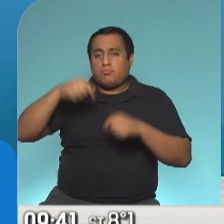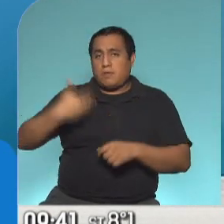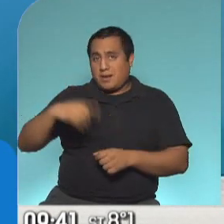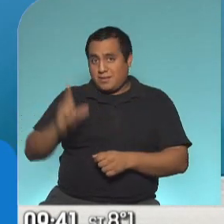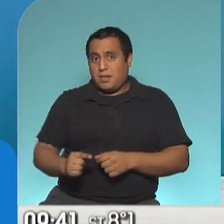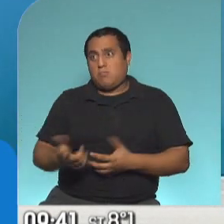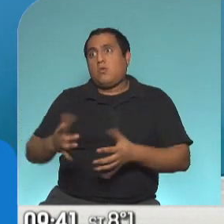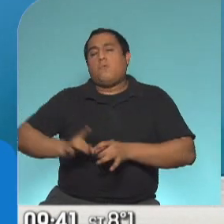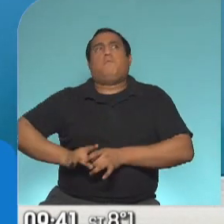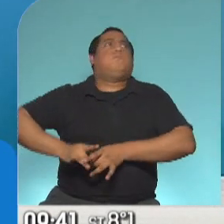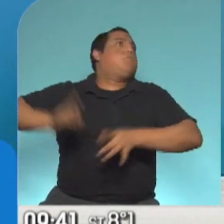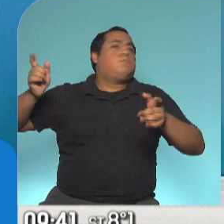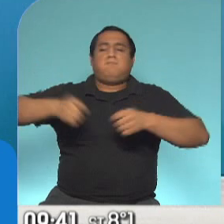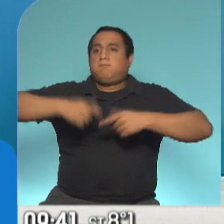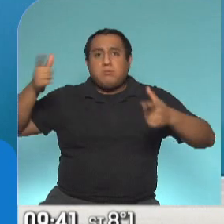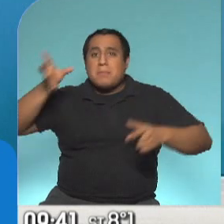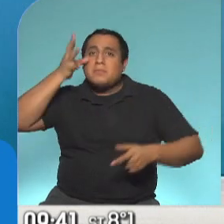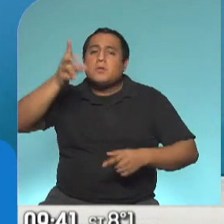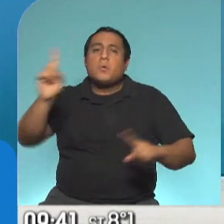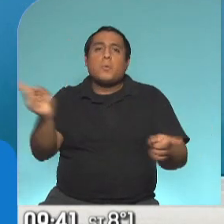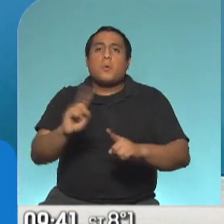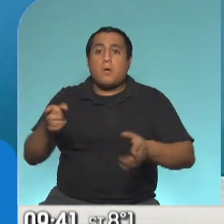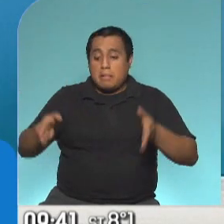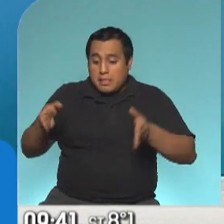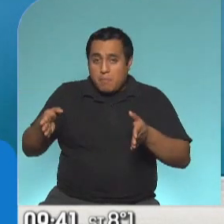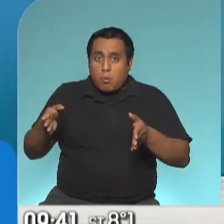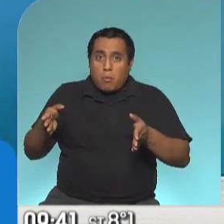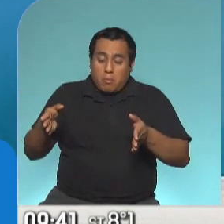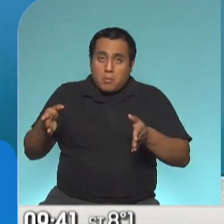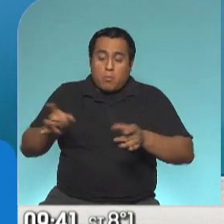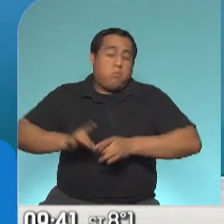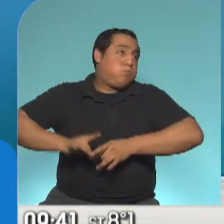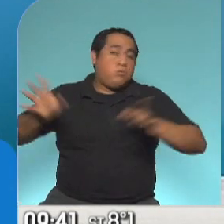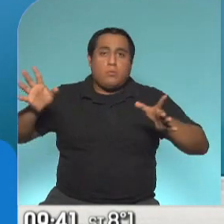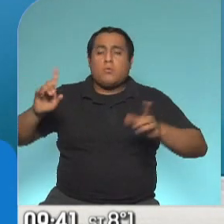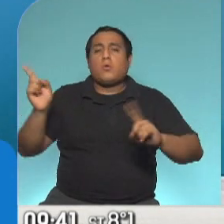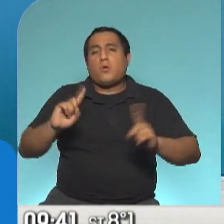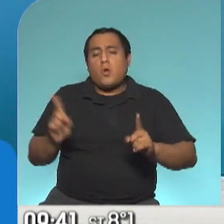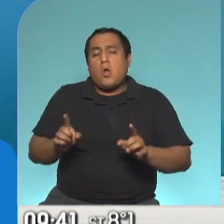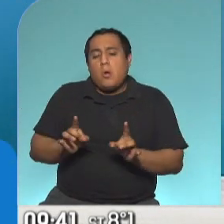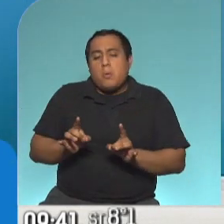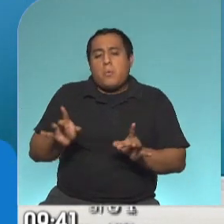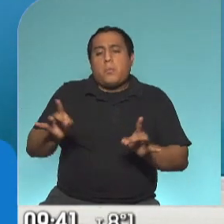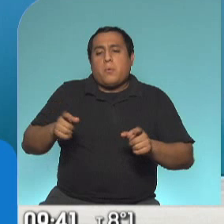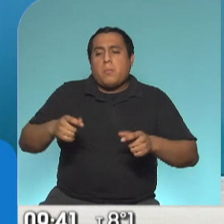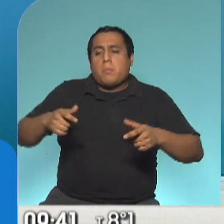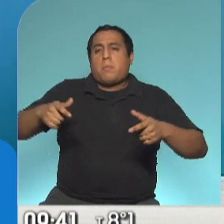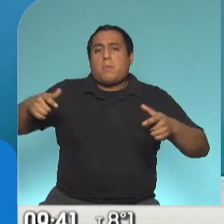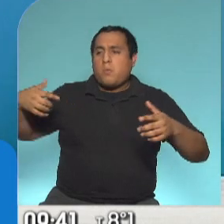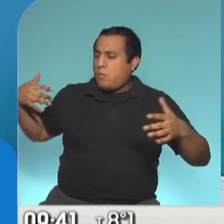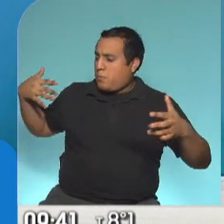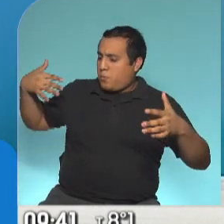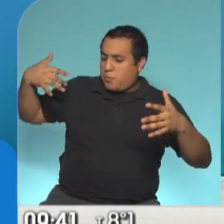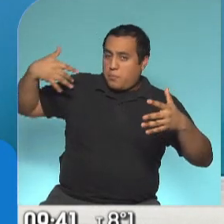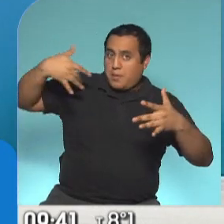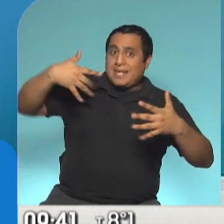muy importante de casos en un periodo muy corto de tiempo se ha distribuido en un tiempo importante cosa que el sistema